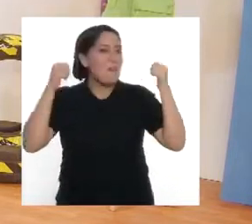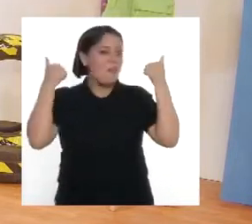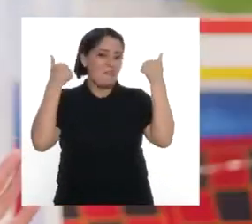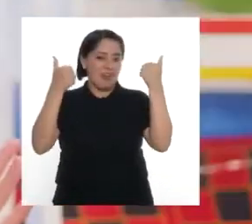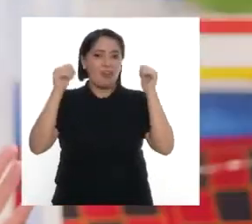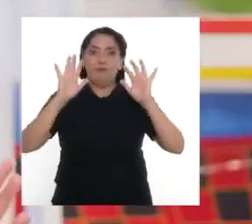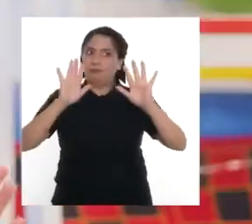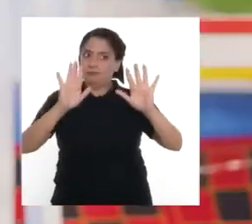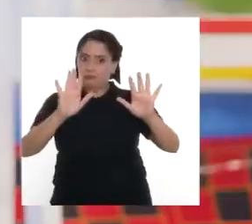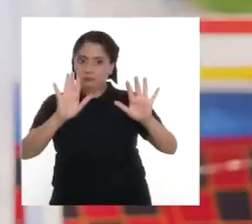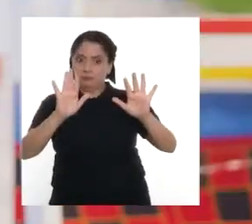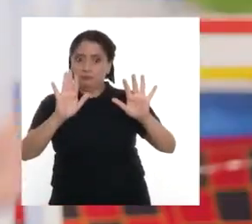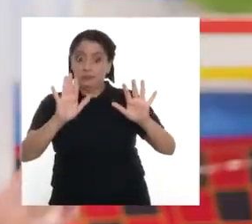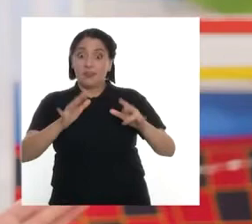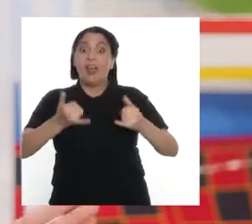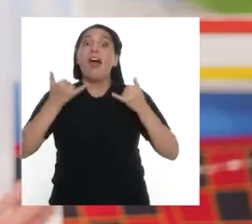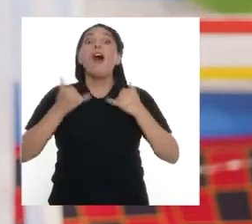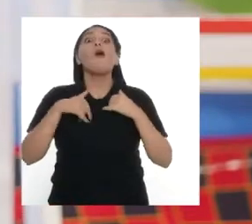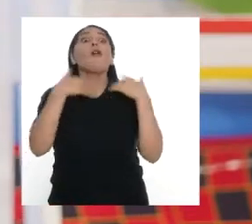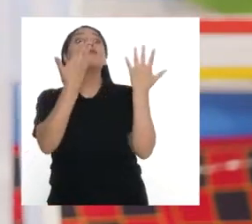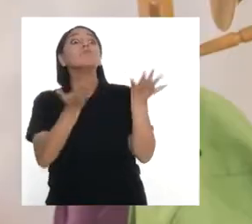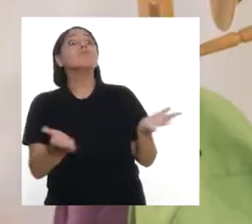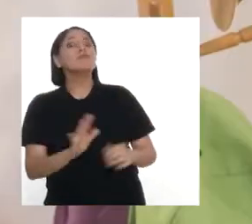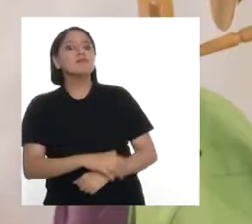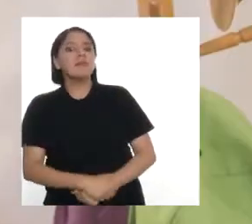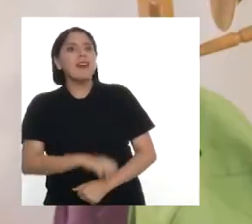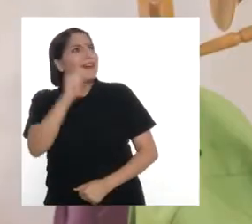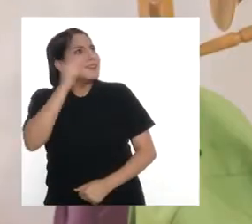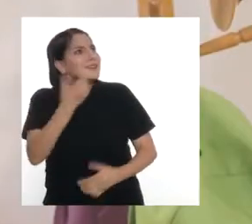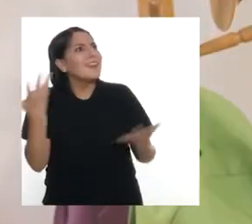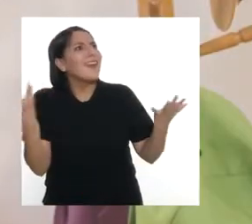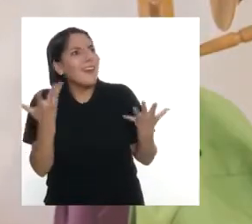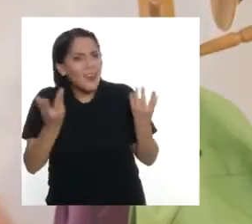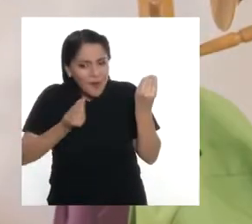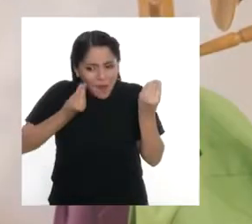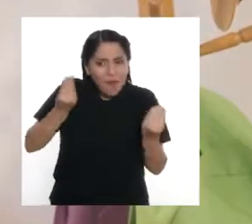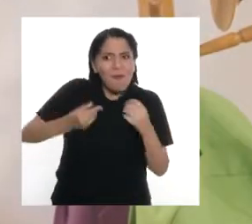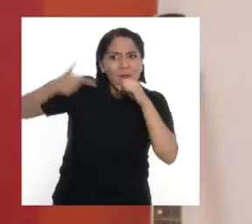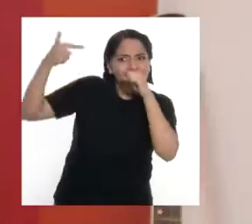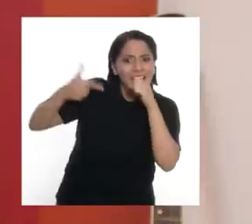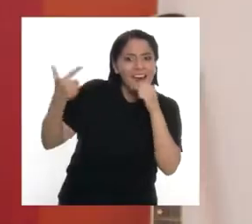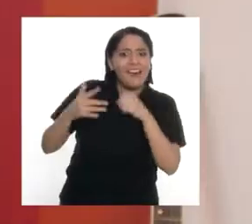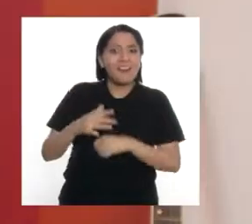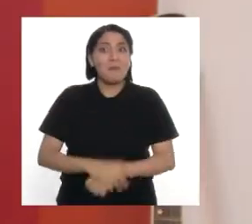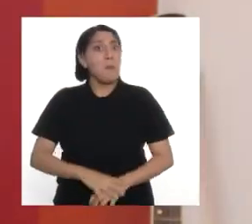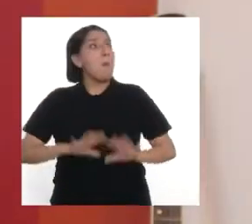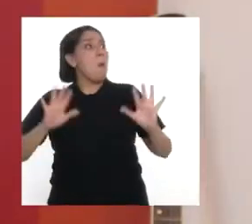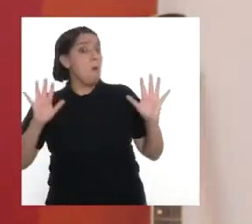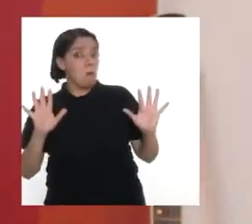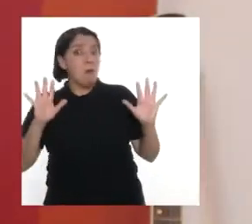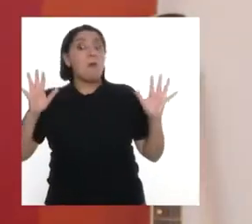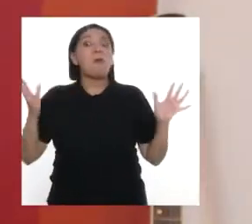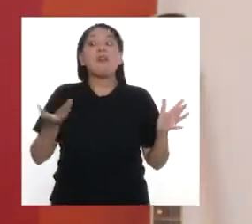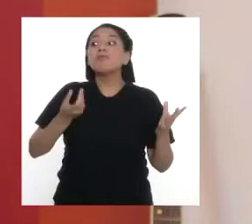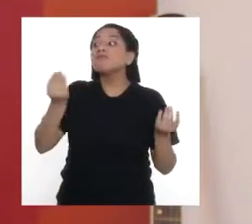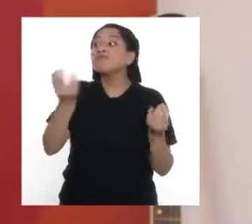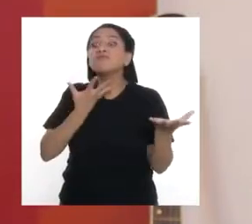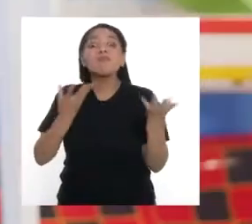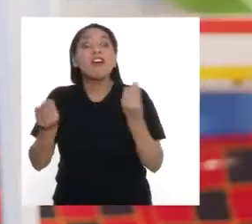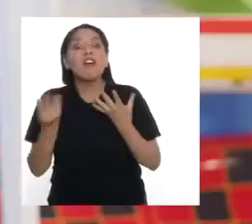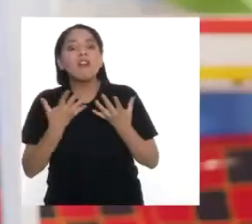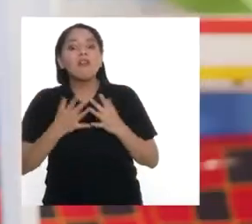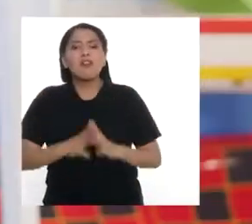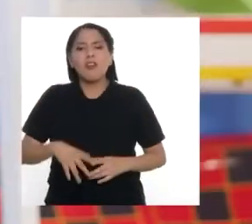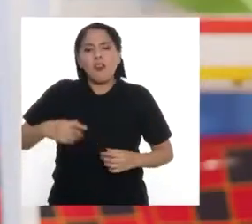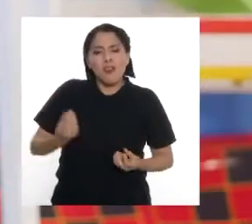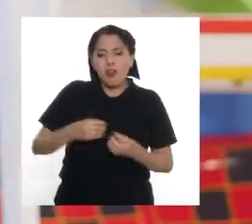Muy bien. Espera. Ahora tú. Sí, responde nuestro rap. Está bien, denme sus mejores rimas.